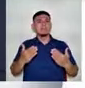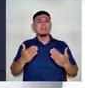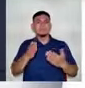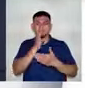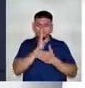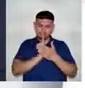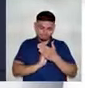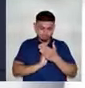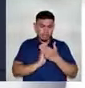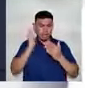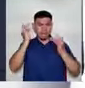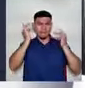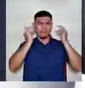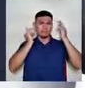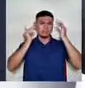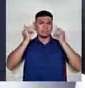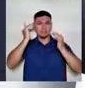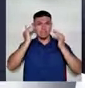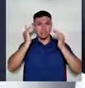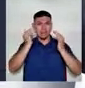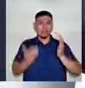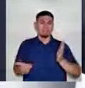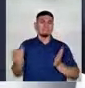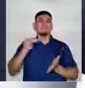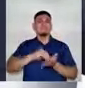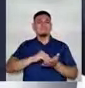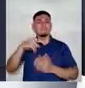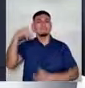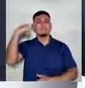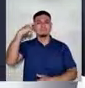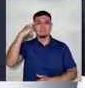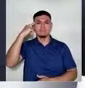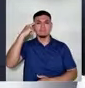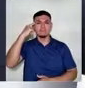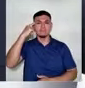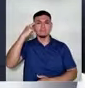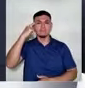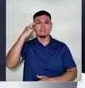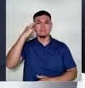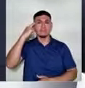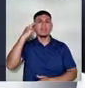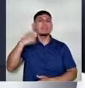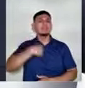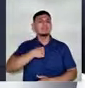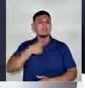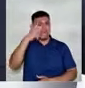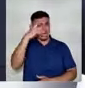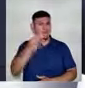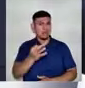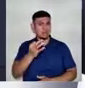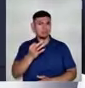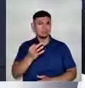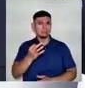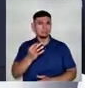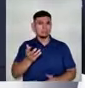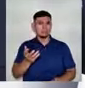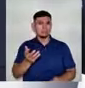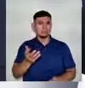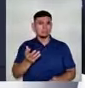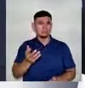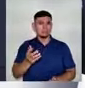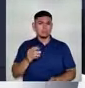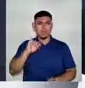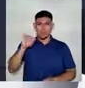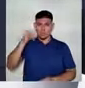poder recapacitar. Yo creo que sería justo de que el busto de don Luis